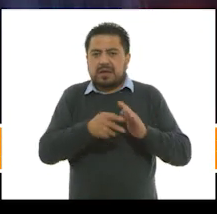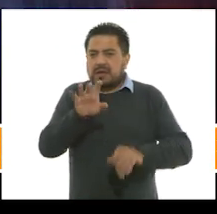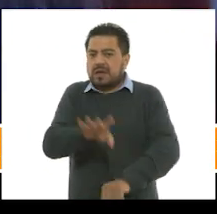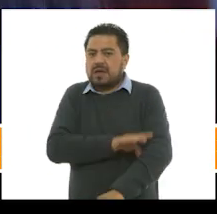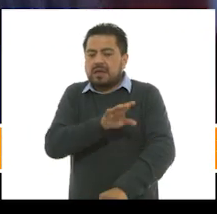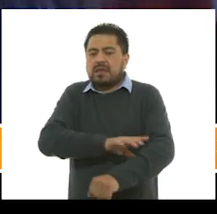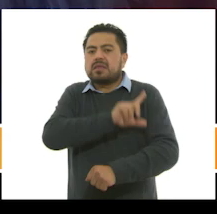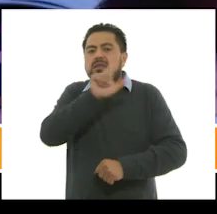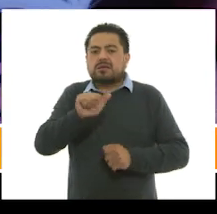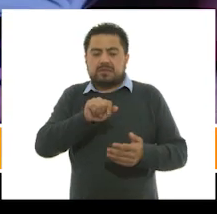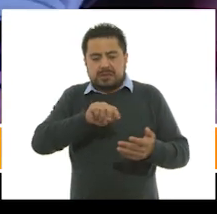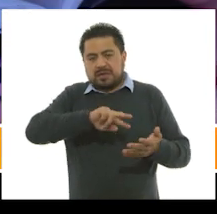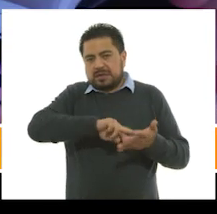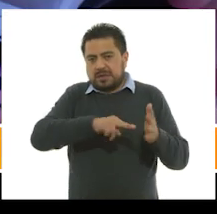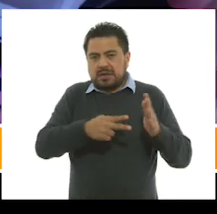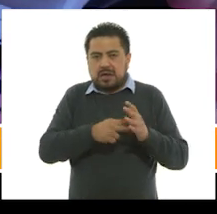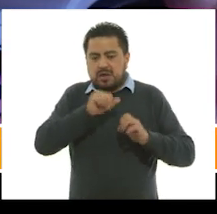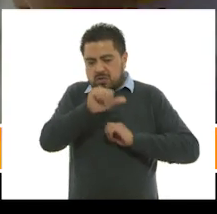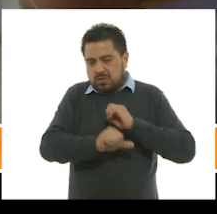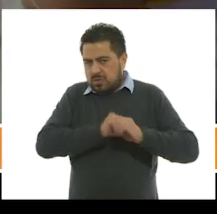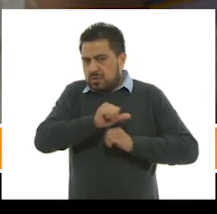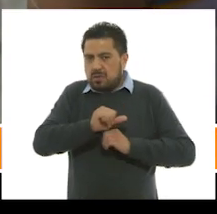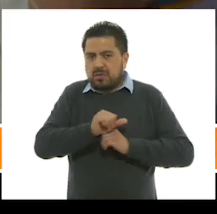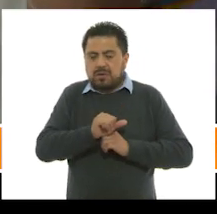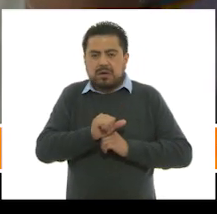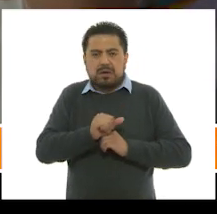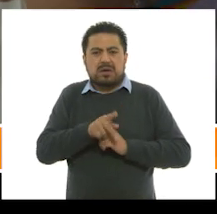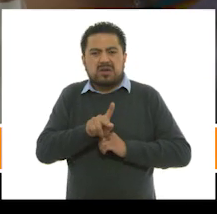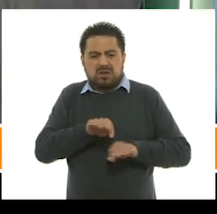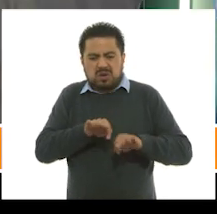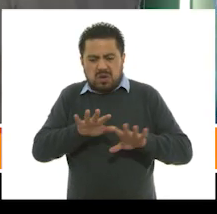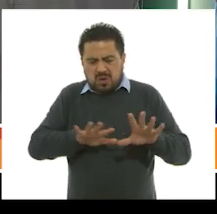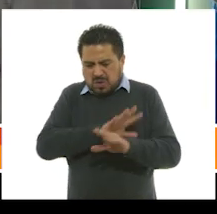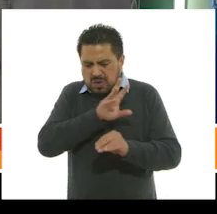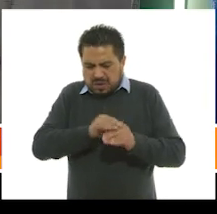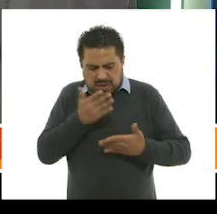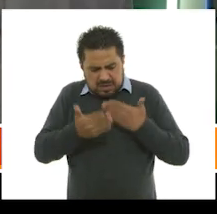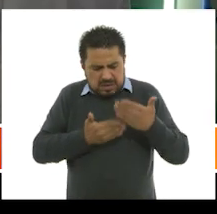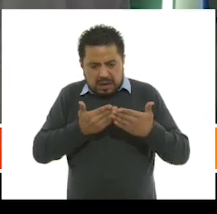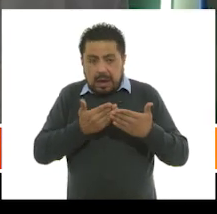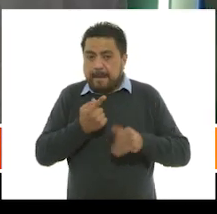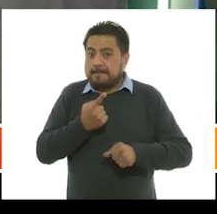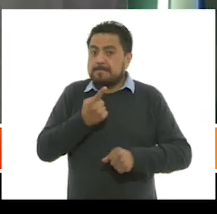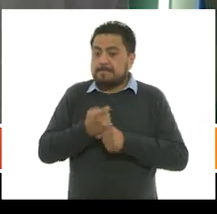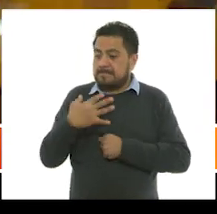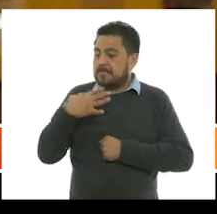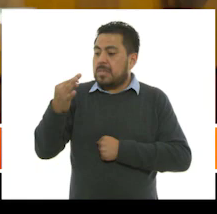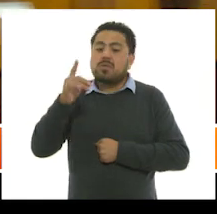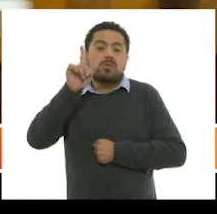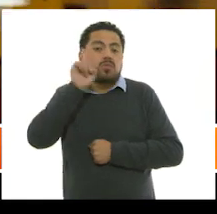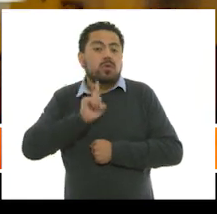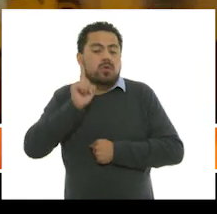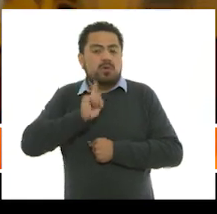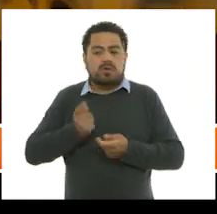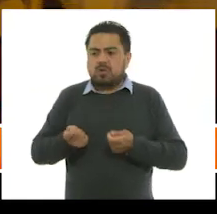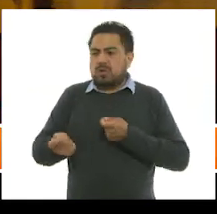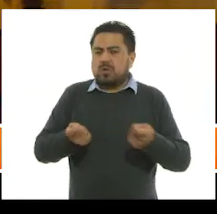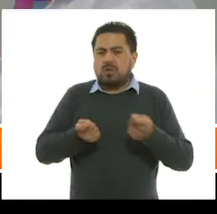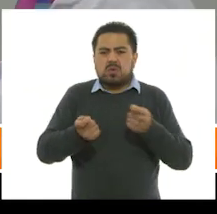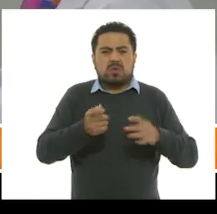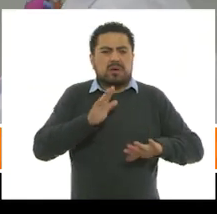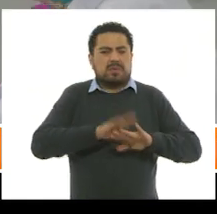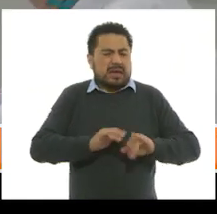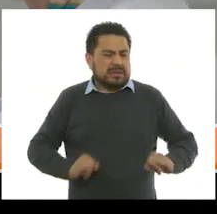y después ingeniería nuclear. Todo ese trabajo y estudio me hicieron ser la primera mujer en dirigir uno de